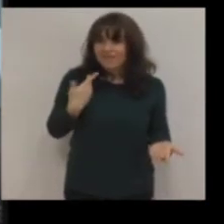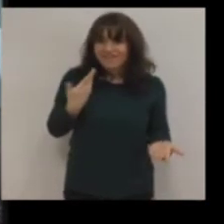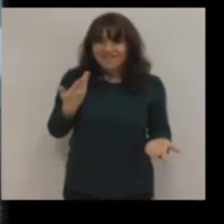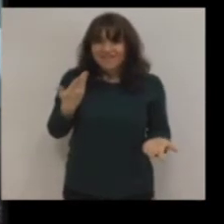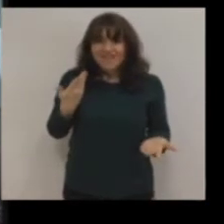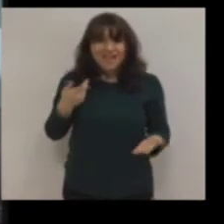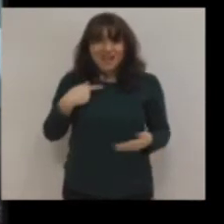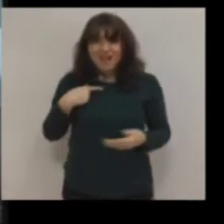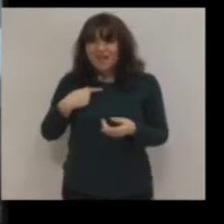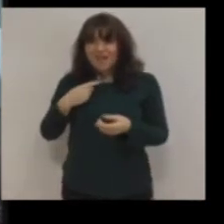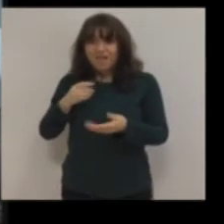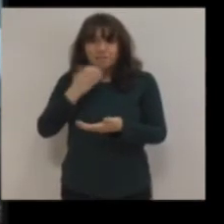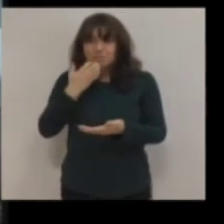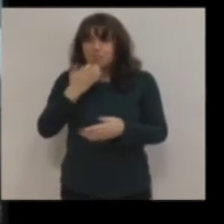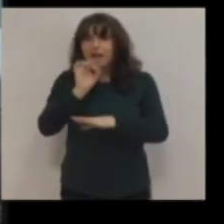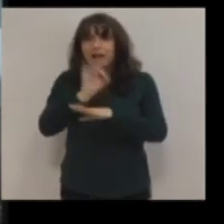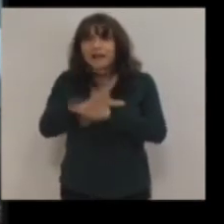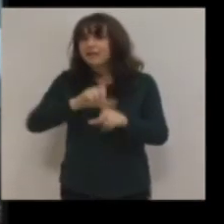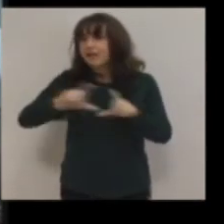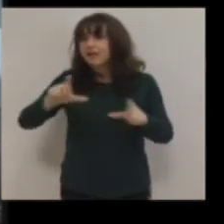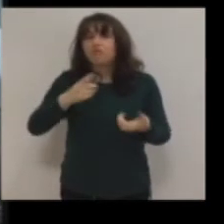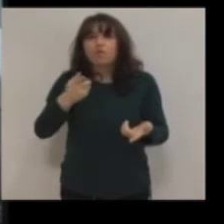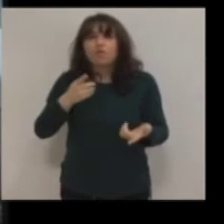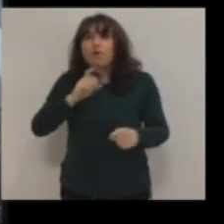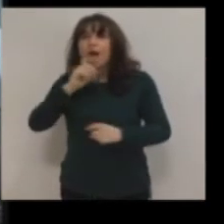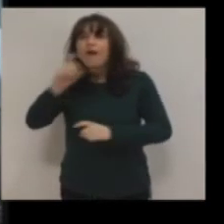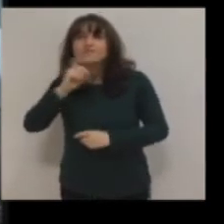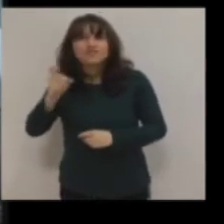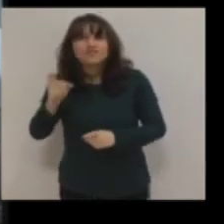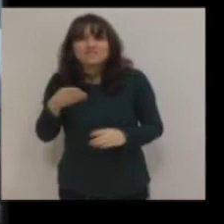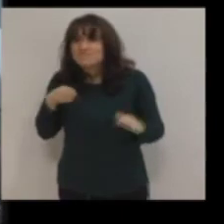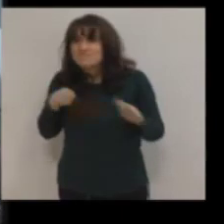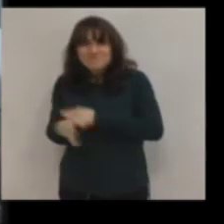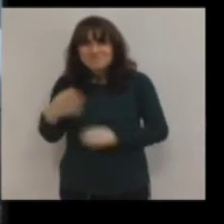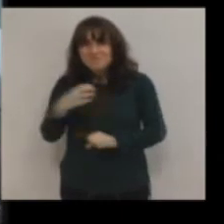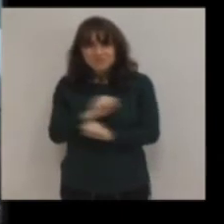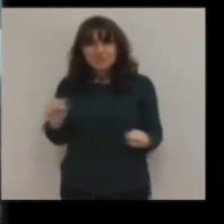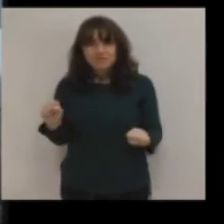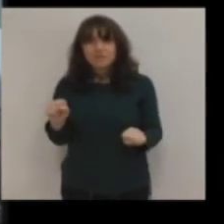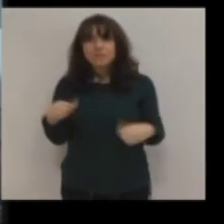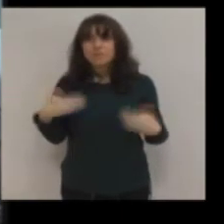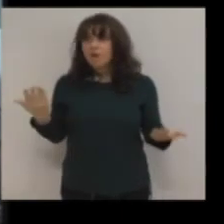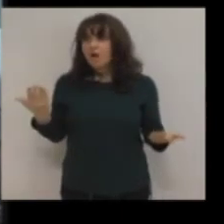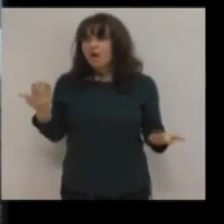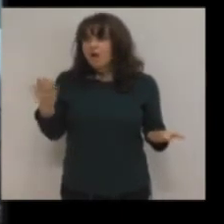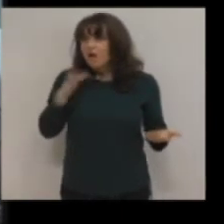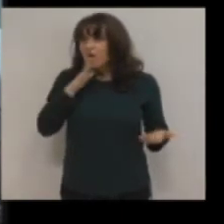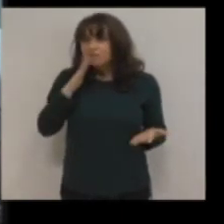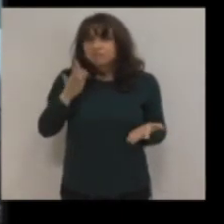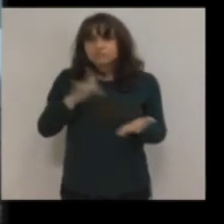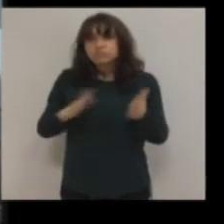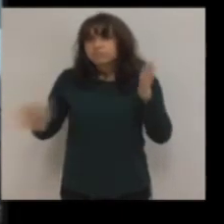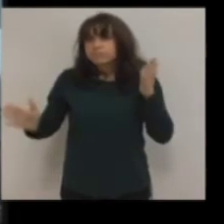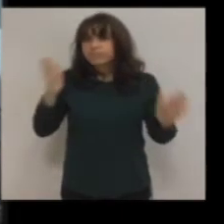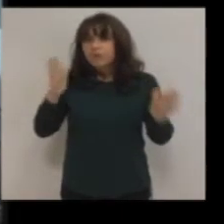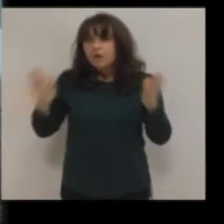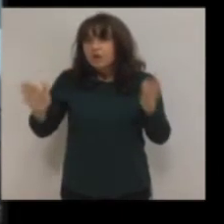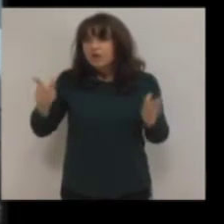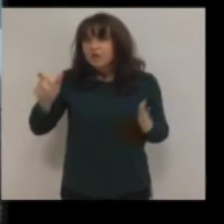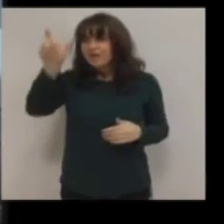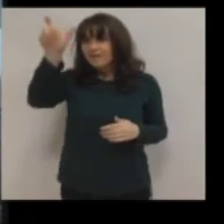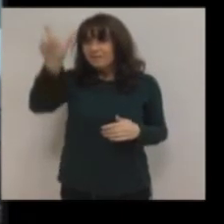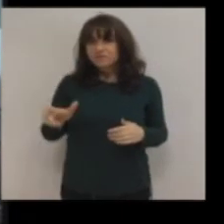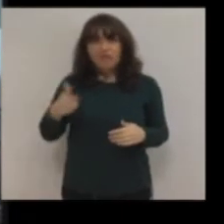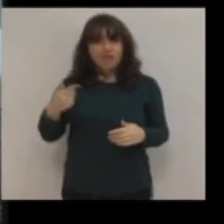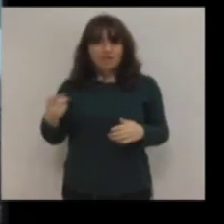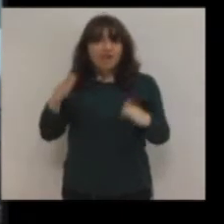la información que le daban esas citaciones judiciales. Pero es que ya hemos llegado a un momento en el que esa vivienda la ha perdido porque